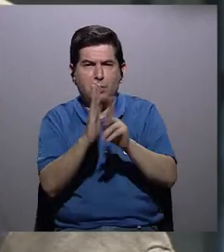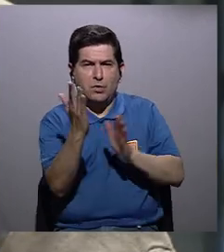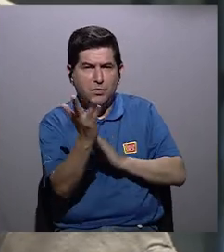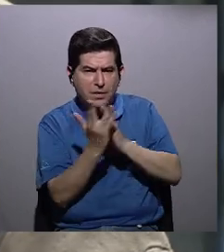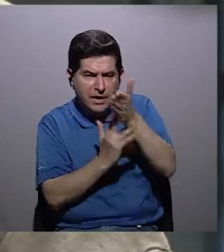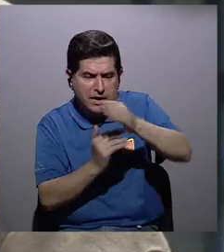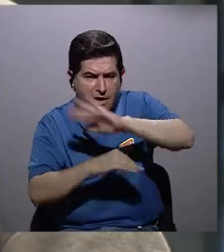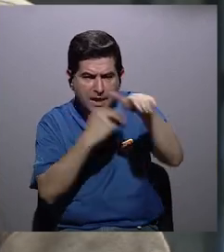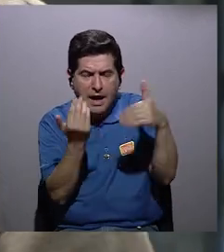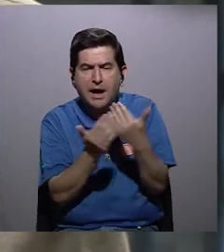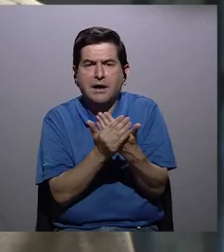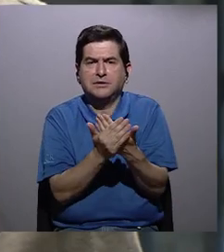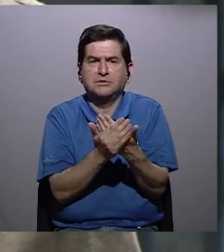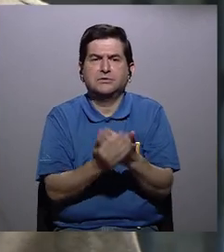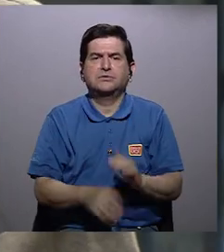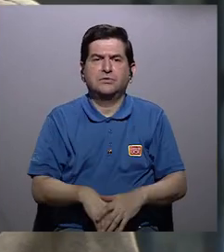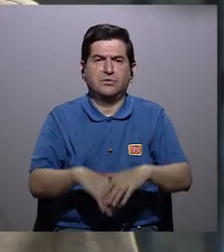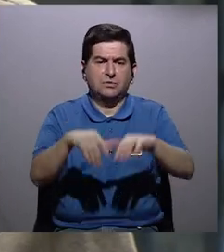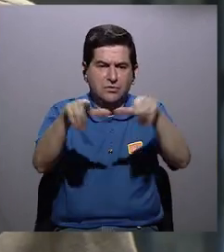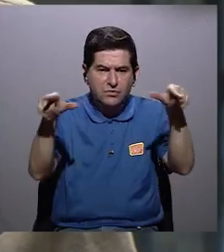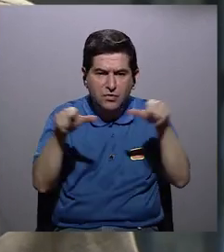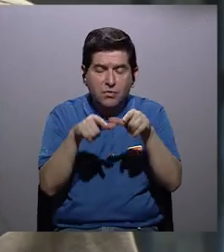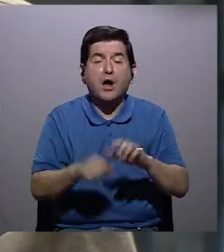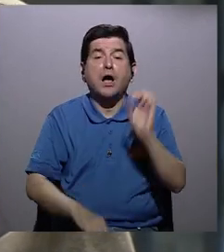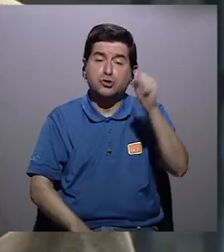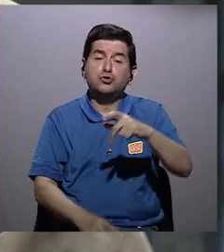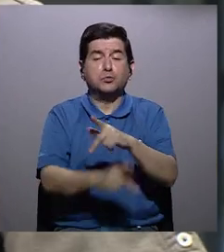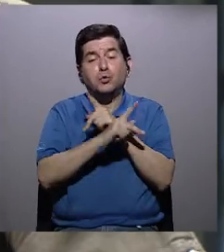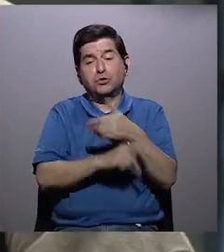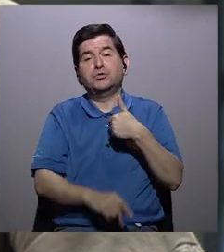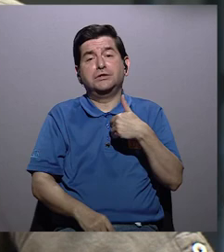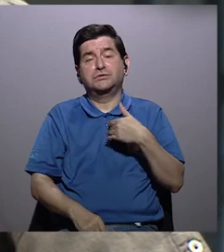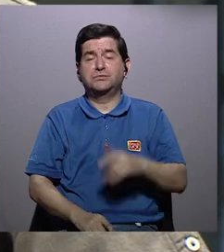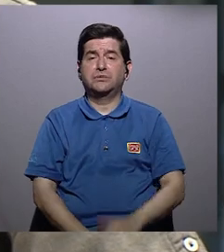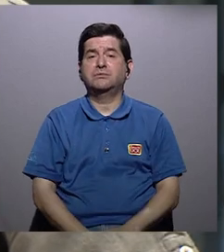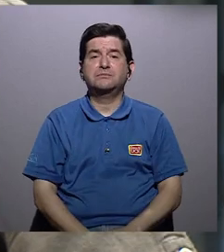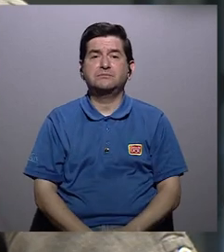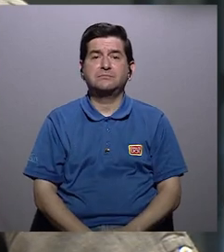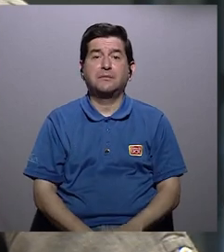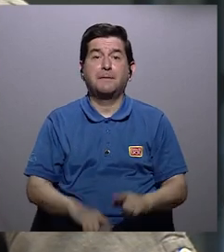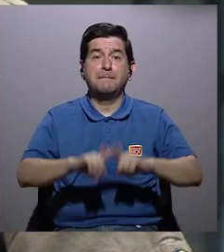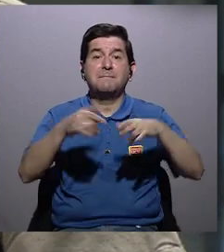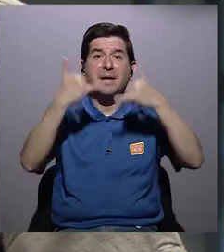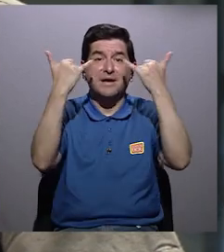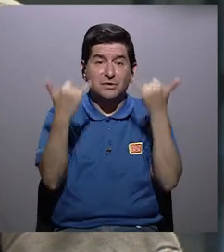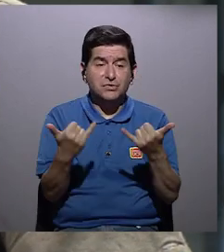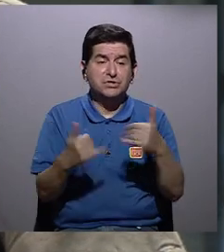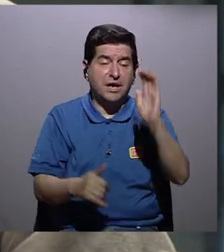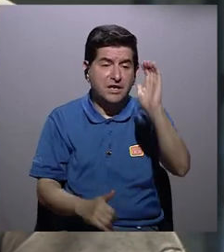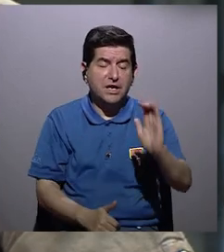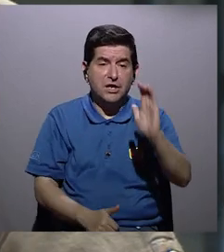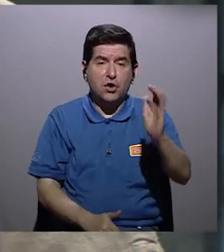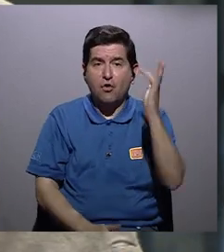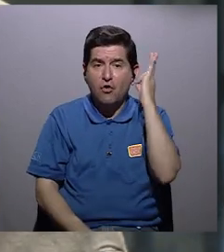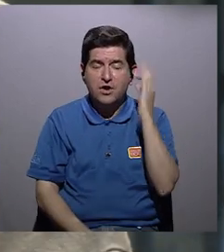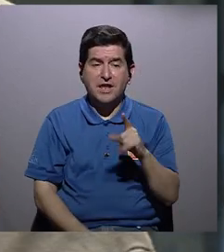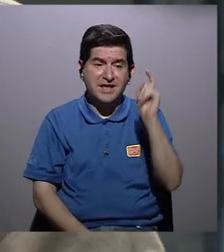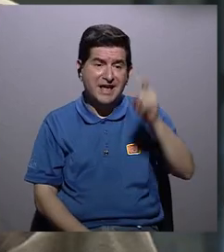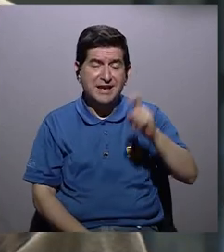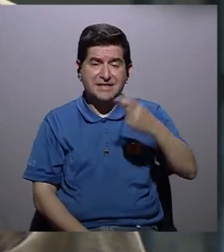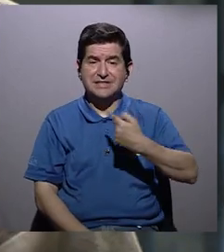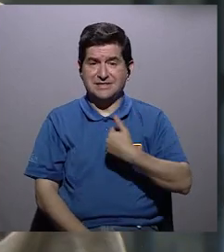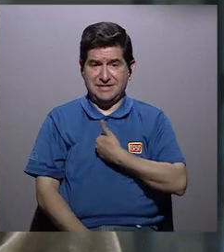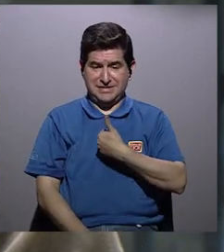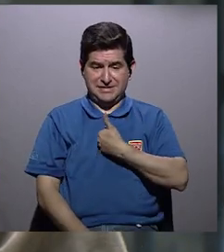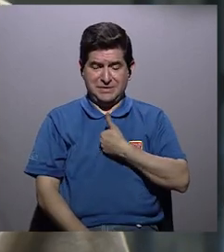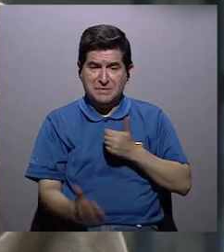acceso a todas las páginas, va a estar protegido, ciertamente, pero cuando ya el niño o la niña tenga que entrar por